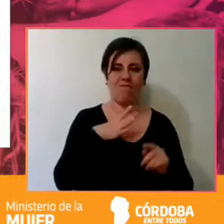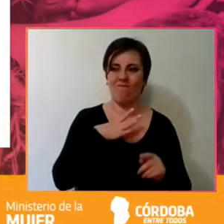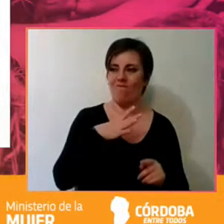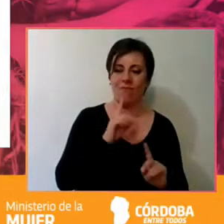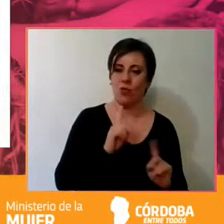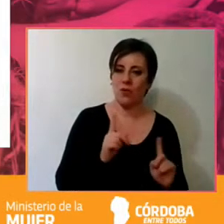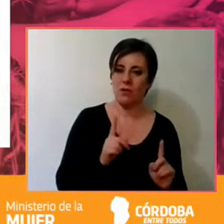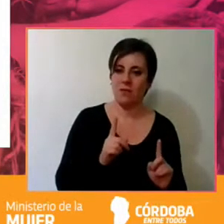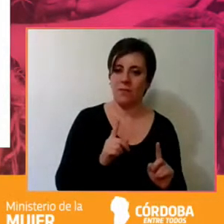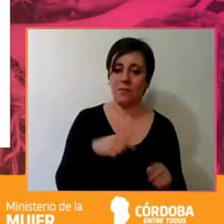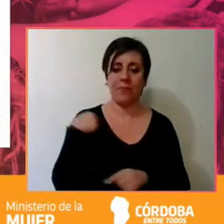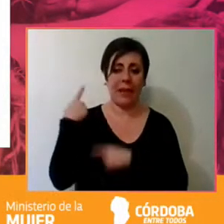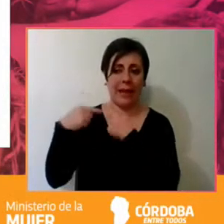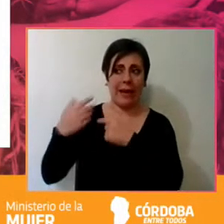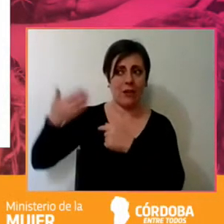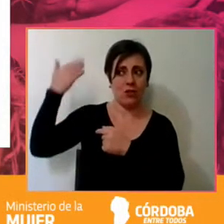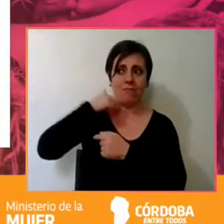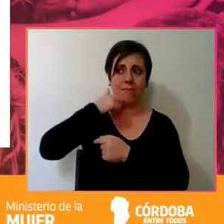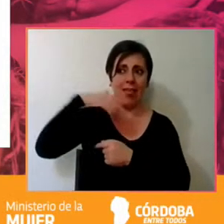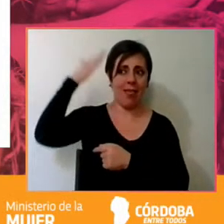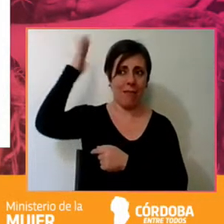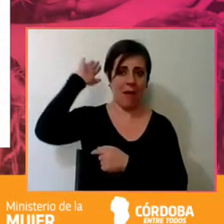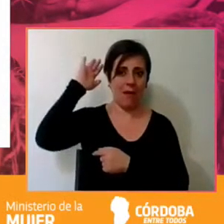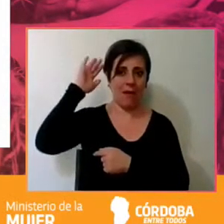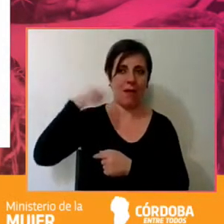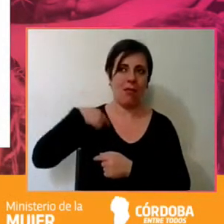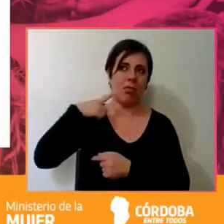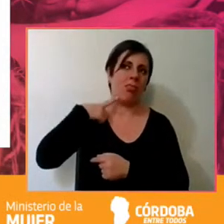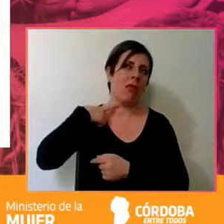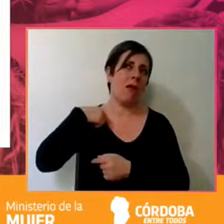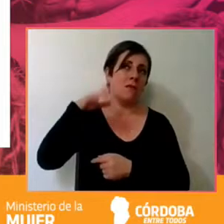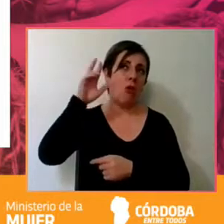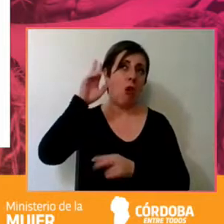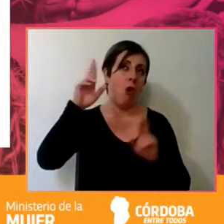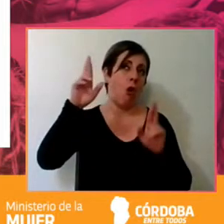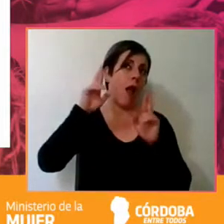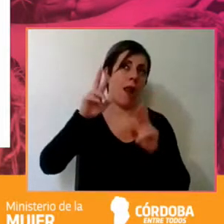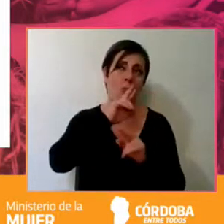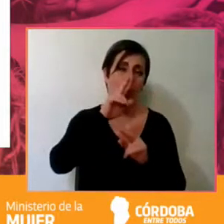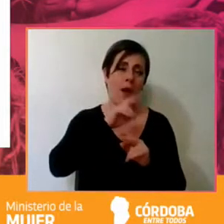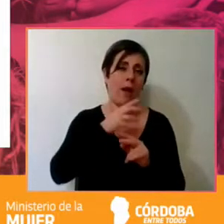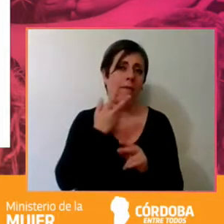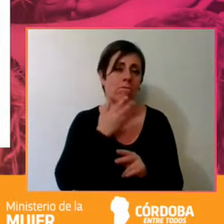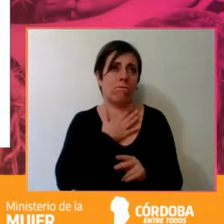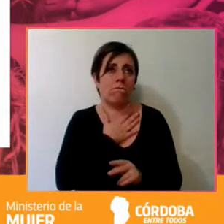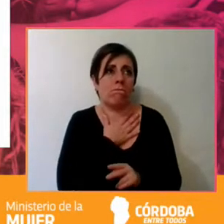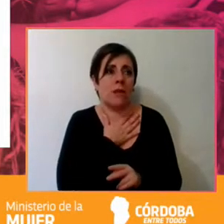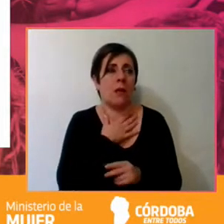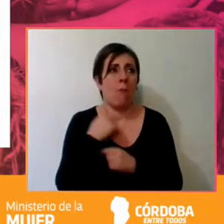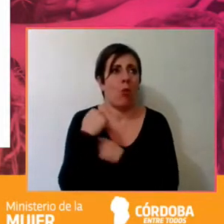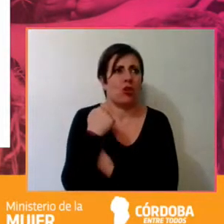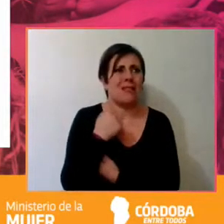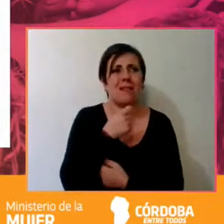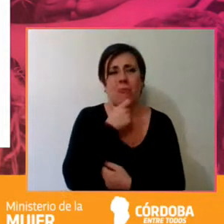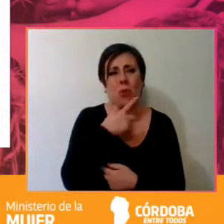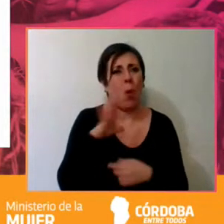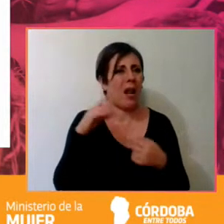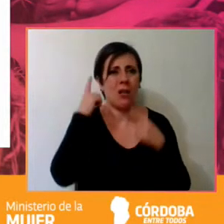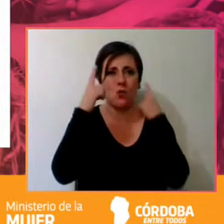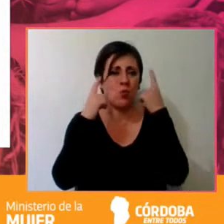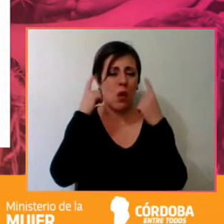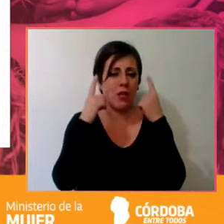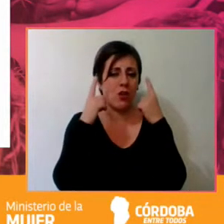muchas generaciones esto simplemente era un anhelo. Es decir, había muchas mujeres que tenían todos los potenciales para hacer lo que quisieran ser, y